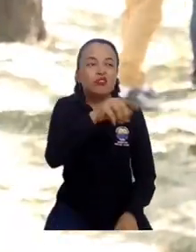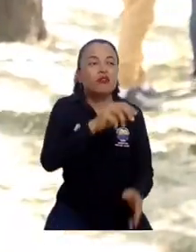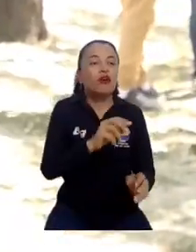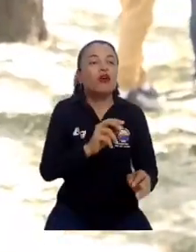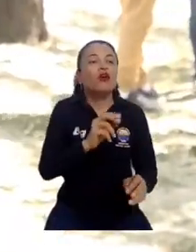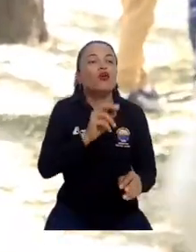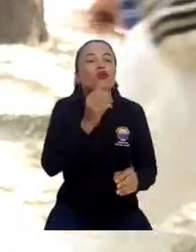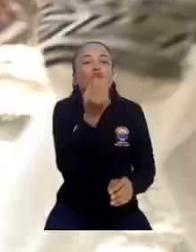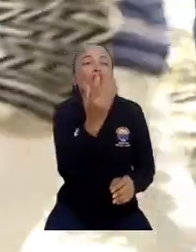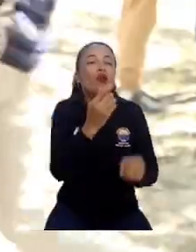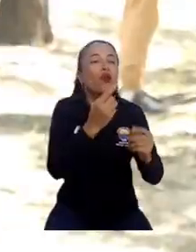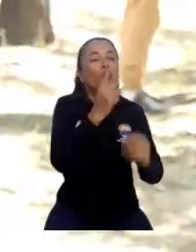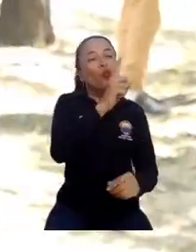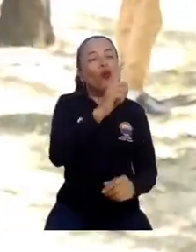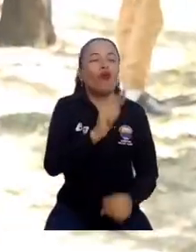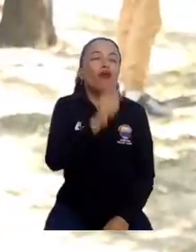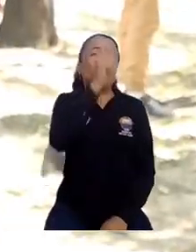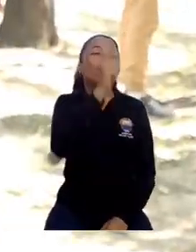ese bingo.